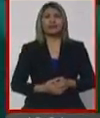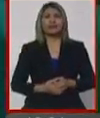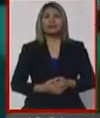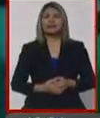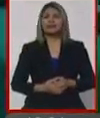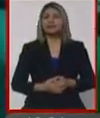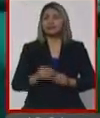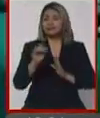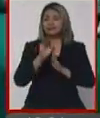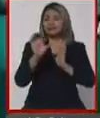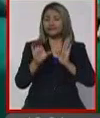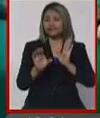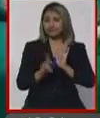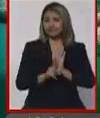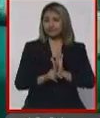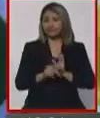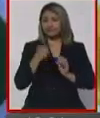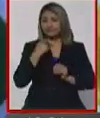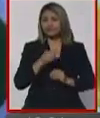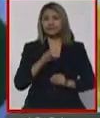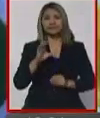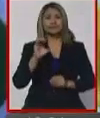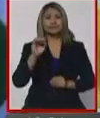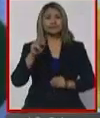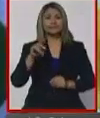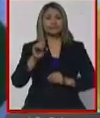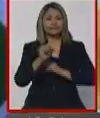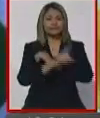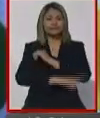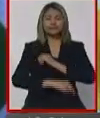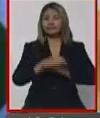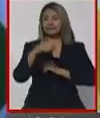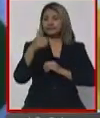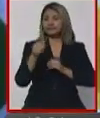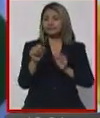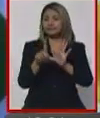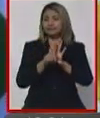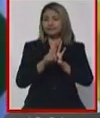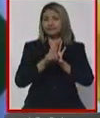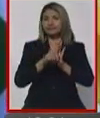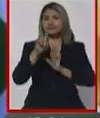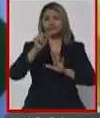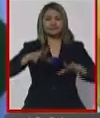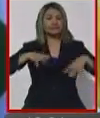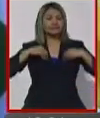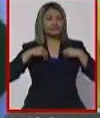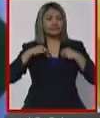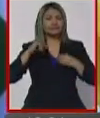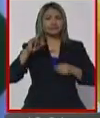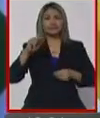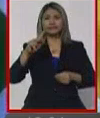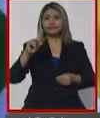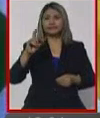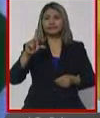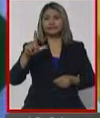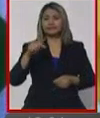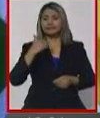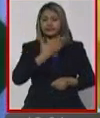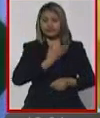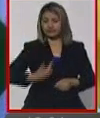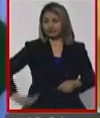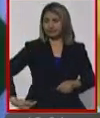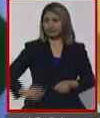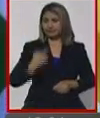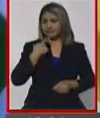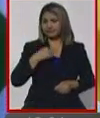en los que la Constitución Política del Estado, el Código Penal u otra disposición legal no admita indulto. El presidente